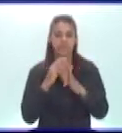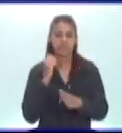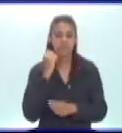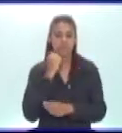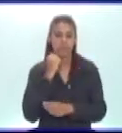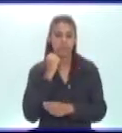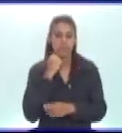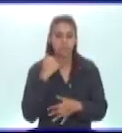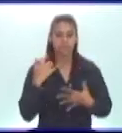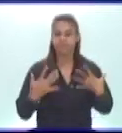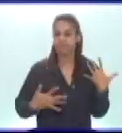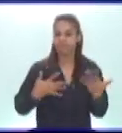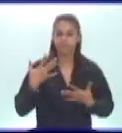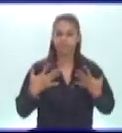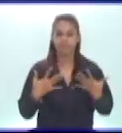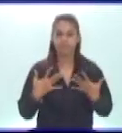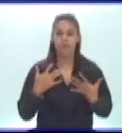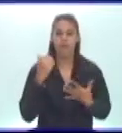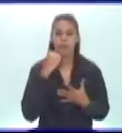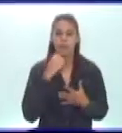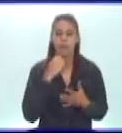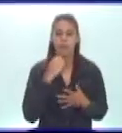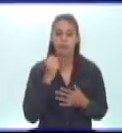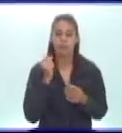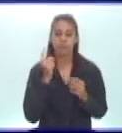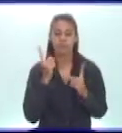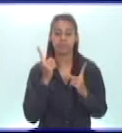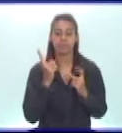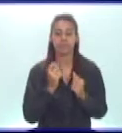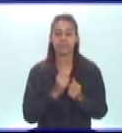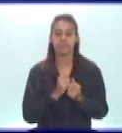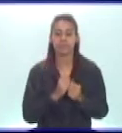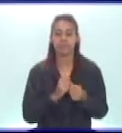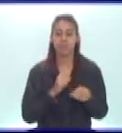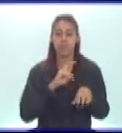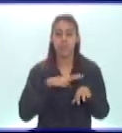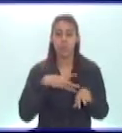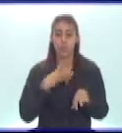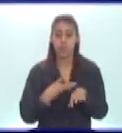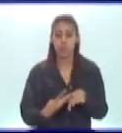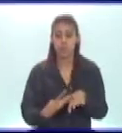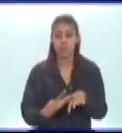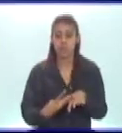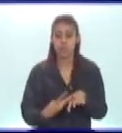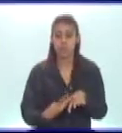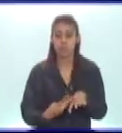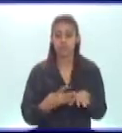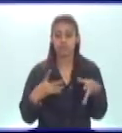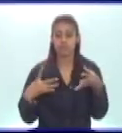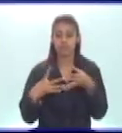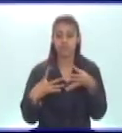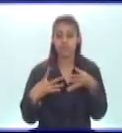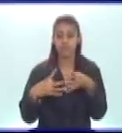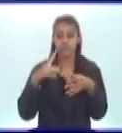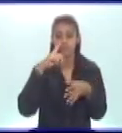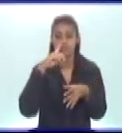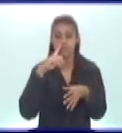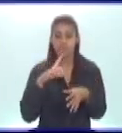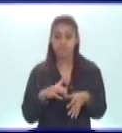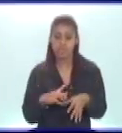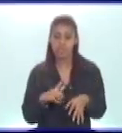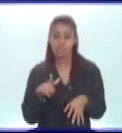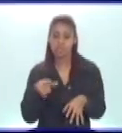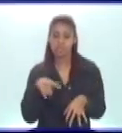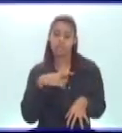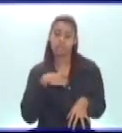más activos y más motivados. Este horario debe ser establecido en colaboración con el niño, permitiéndole que él